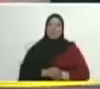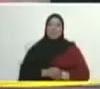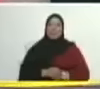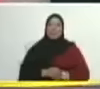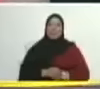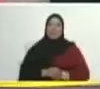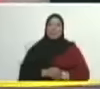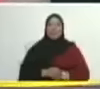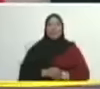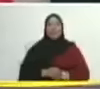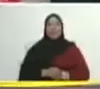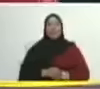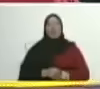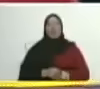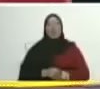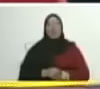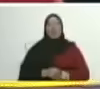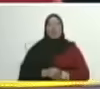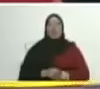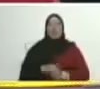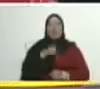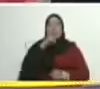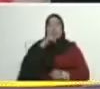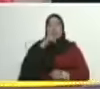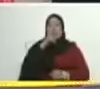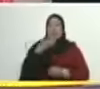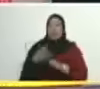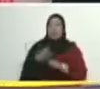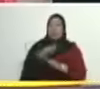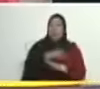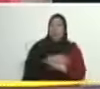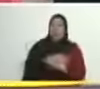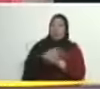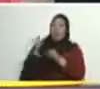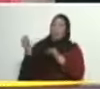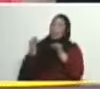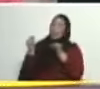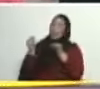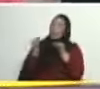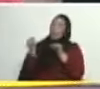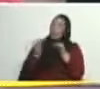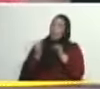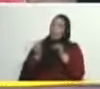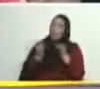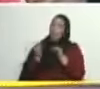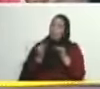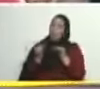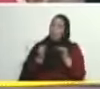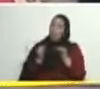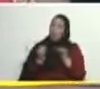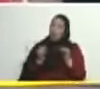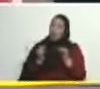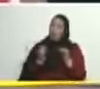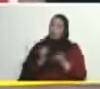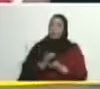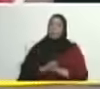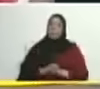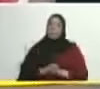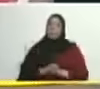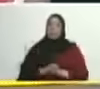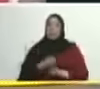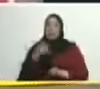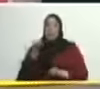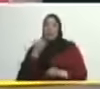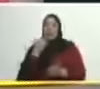Como decía Nicolás, es bueno ya hacer un plan de